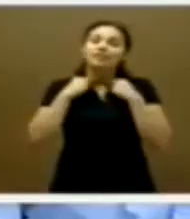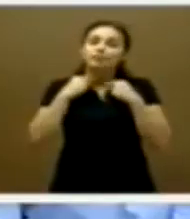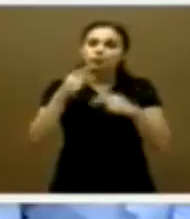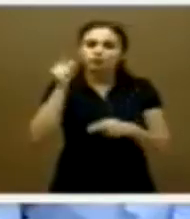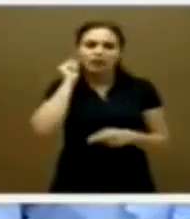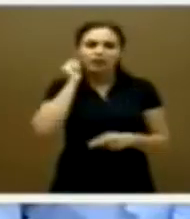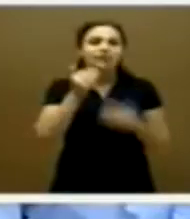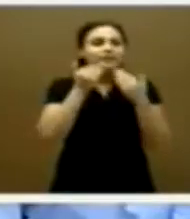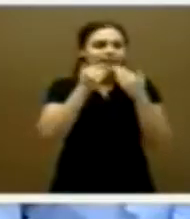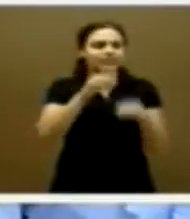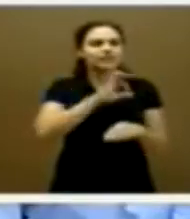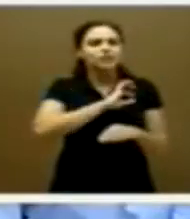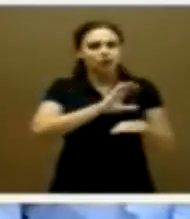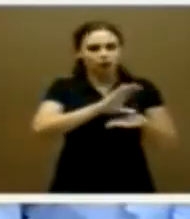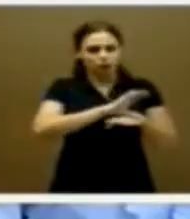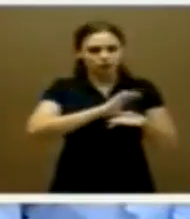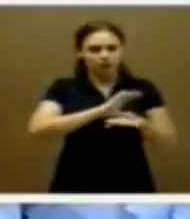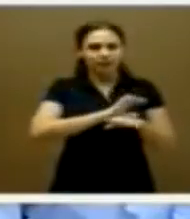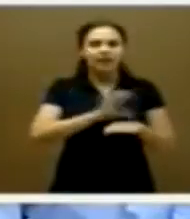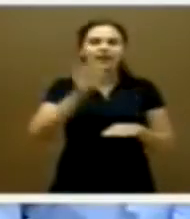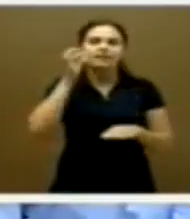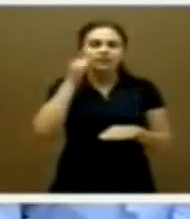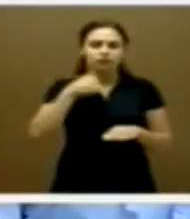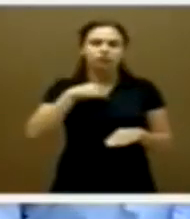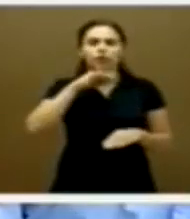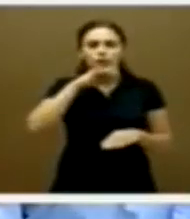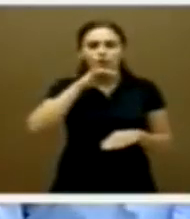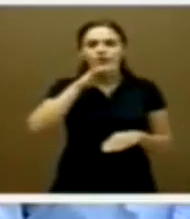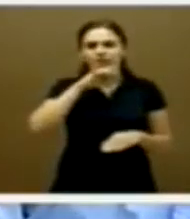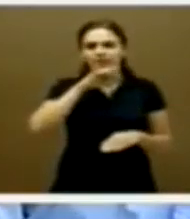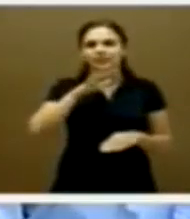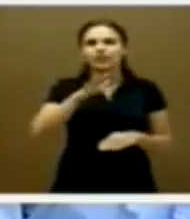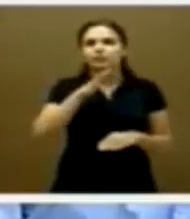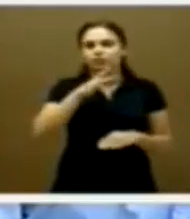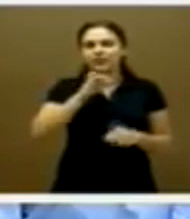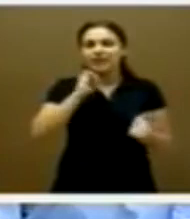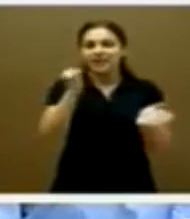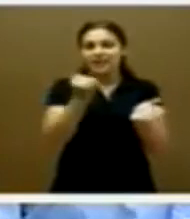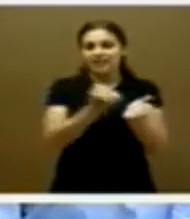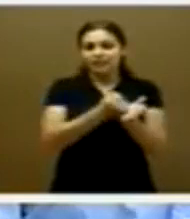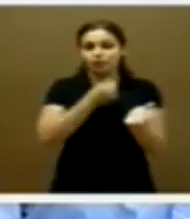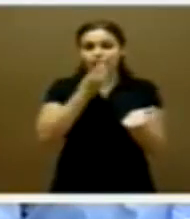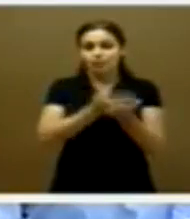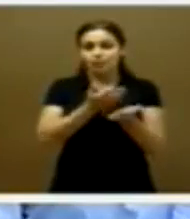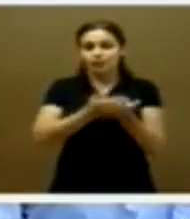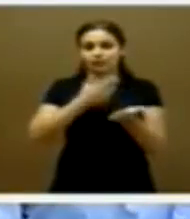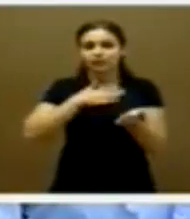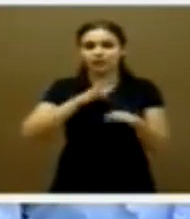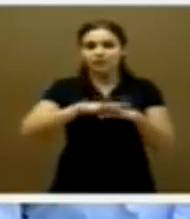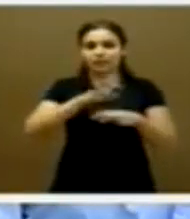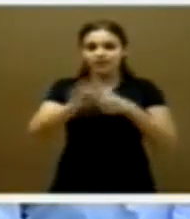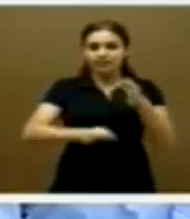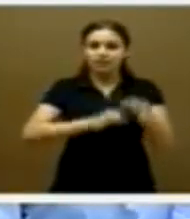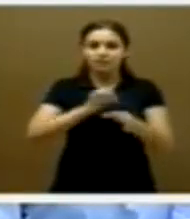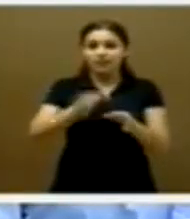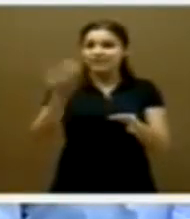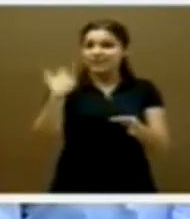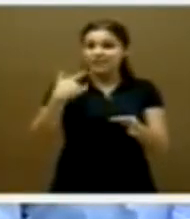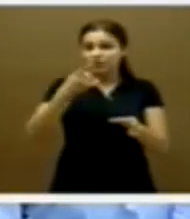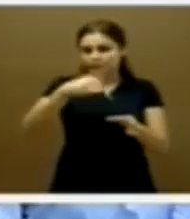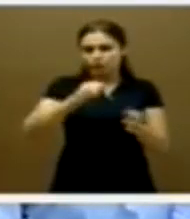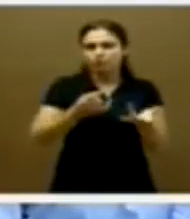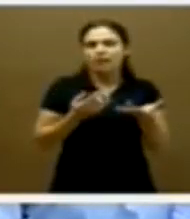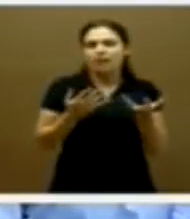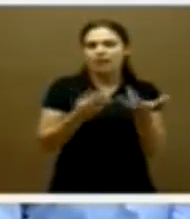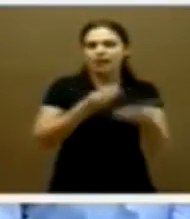Muchas gracias, señora consejera. La verdad es que nos alegramos que, a raíz del registro de nuestra propuesta para el Pleno, se hayan puesto ustedes las